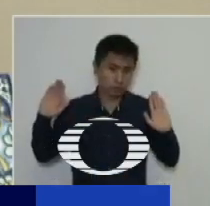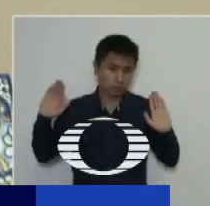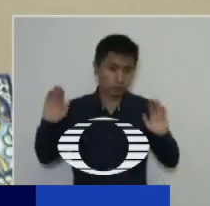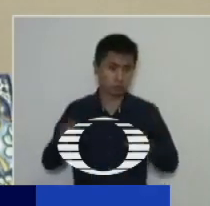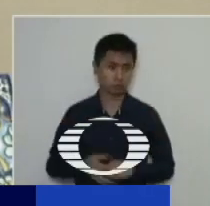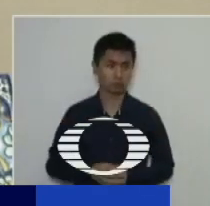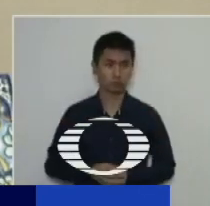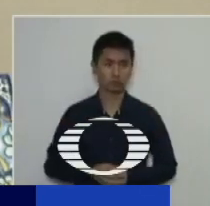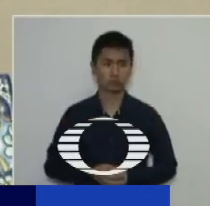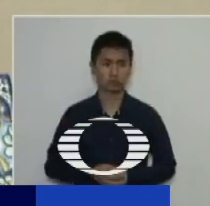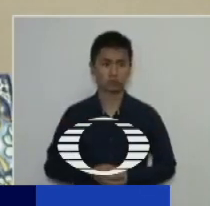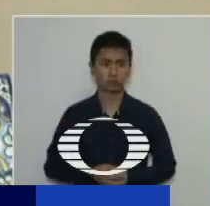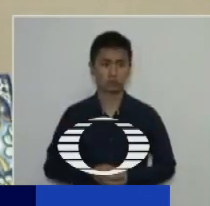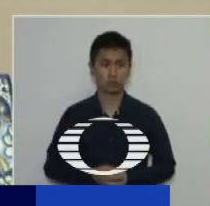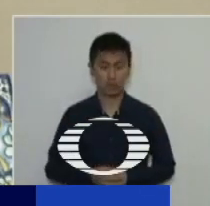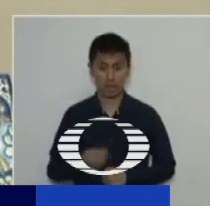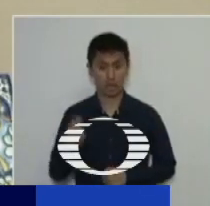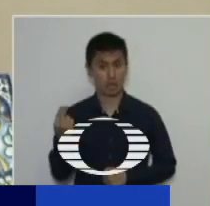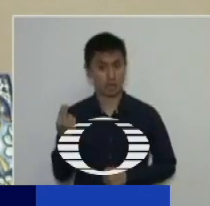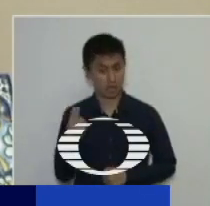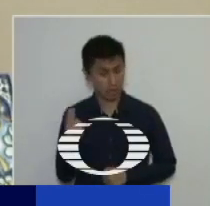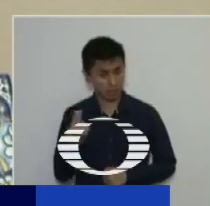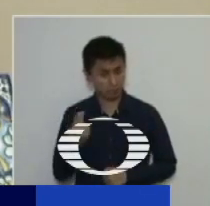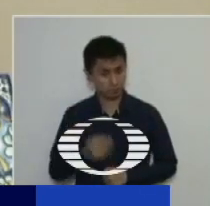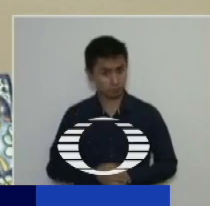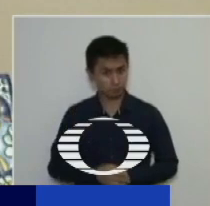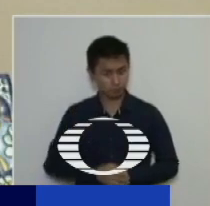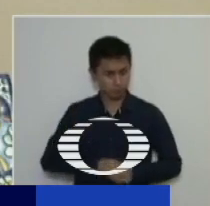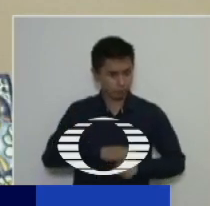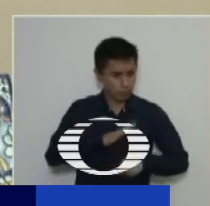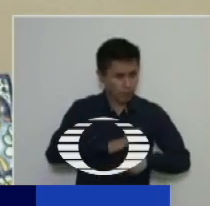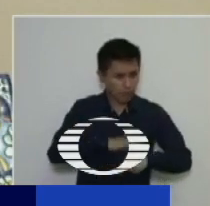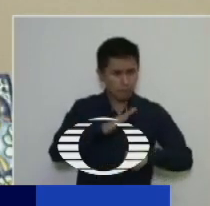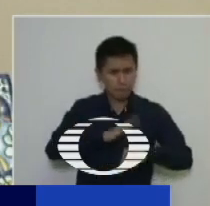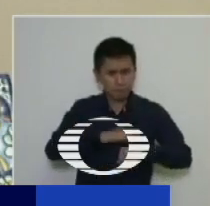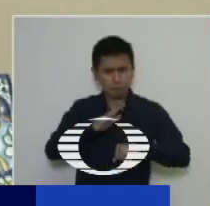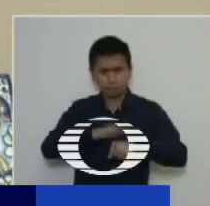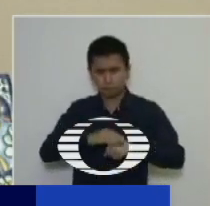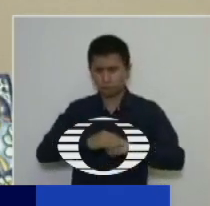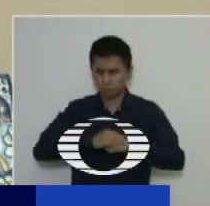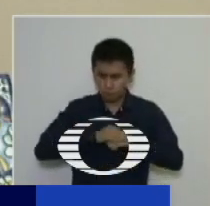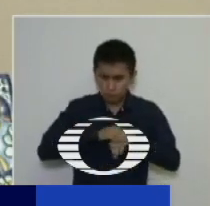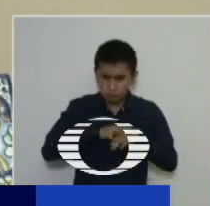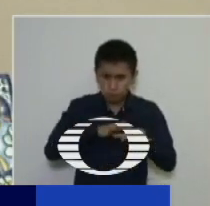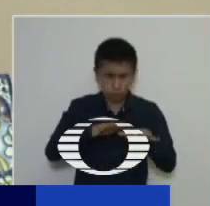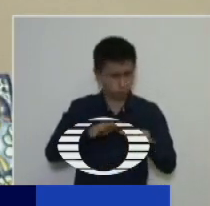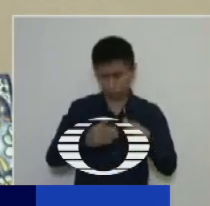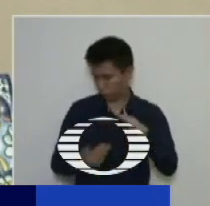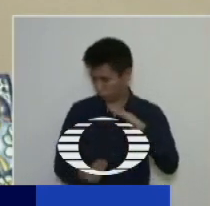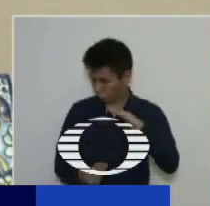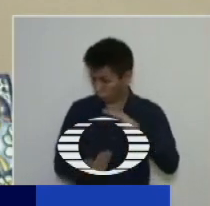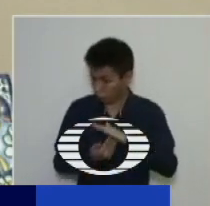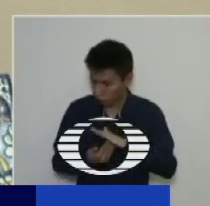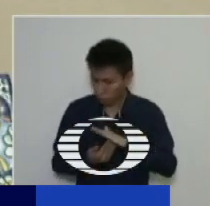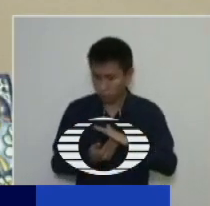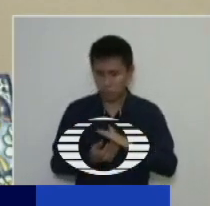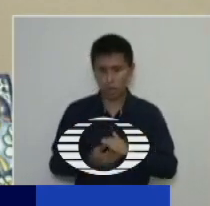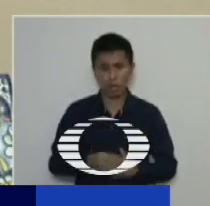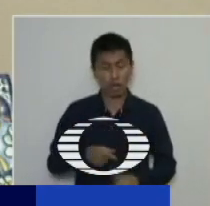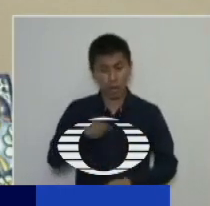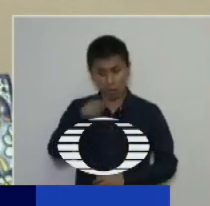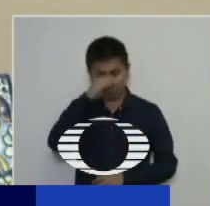y es de impedir que se propague la impresión que sólo a través de armas